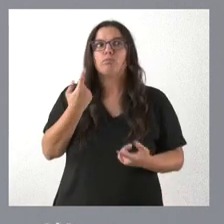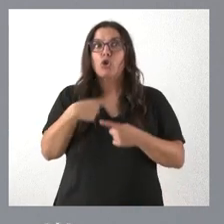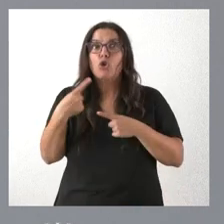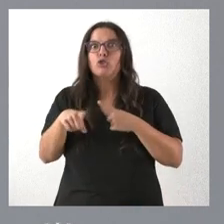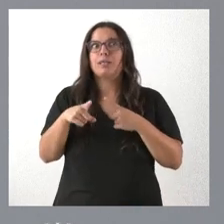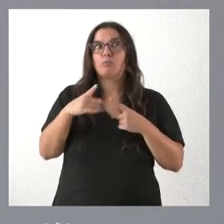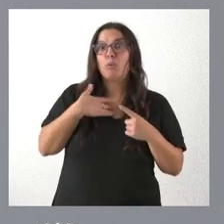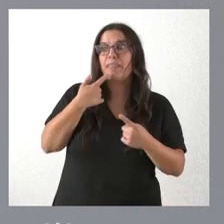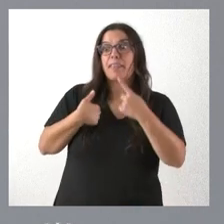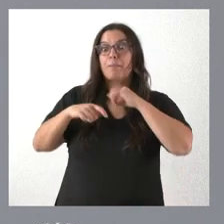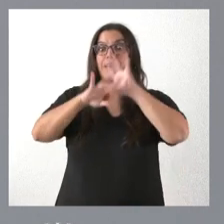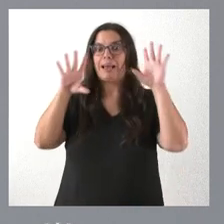pudiéramos ir resolviendo lo podamos ir haciendo